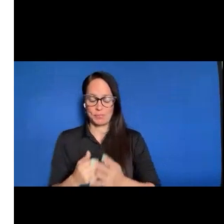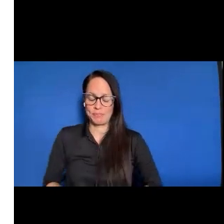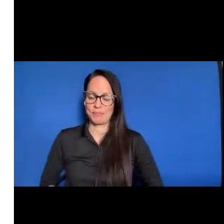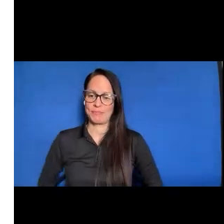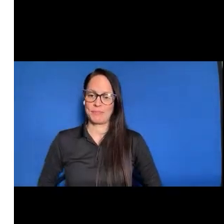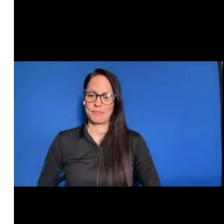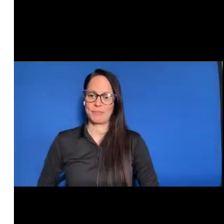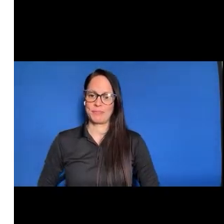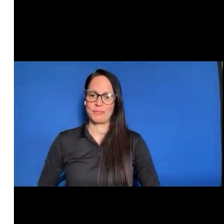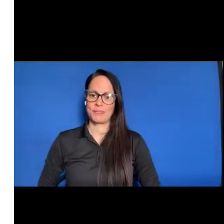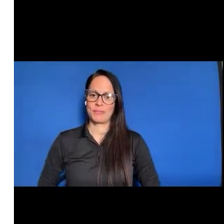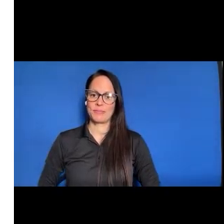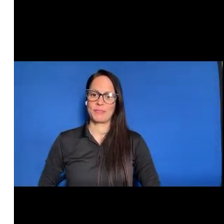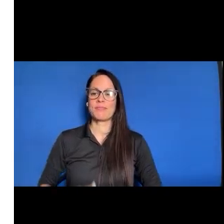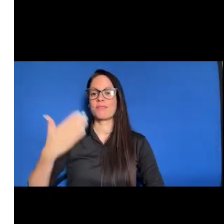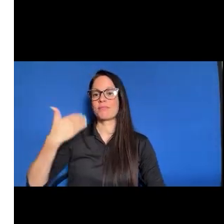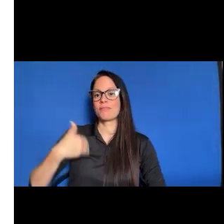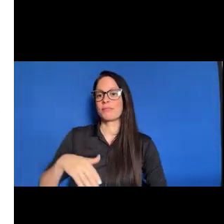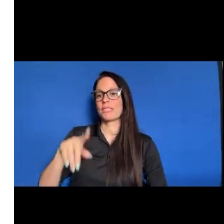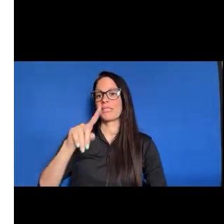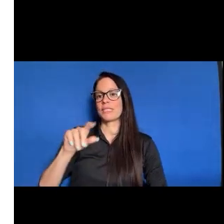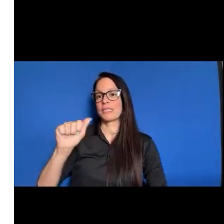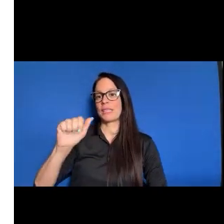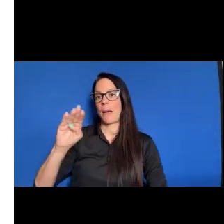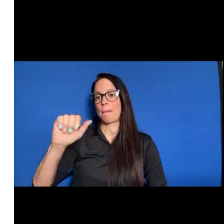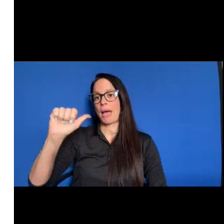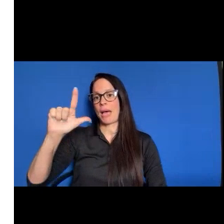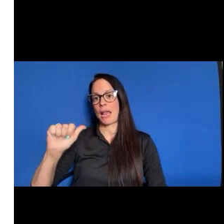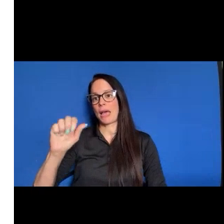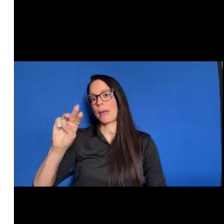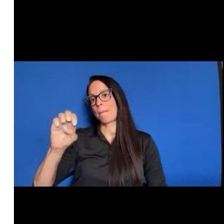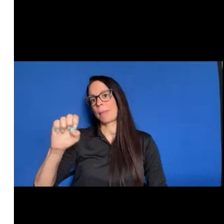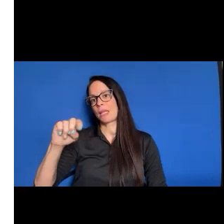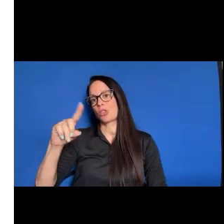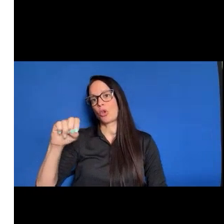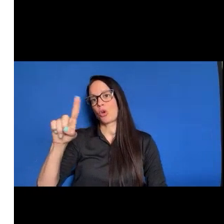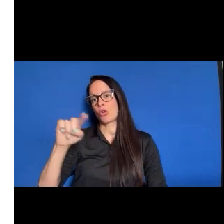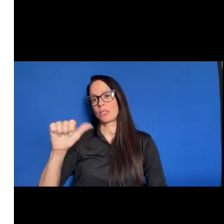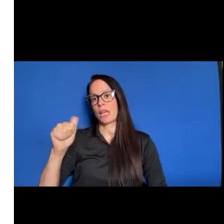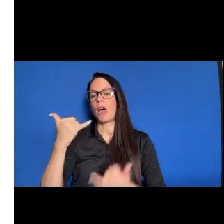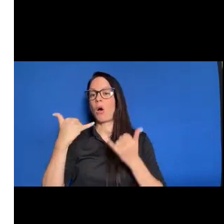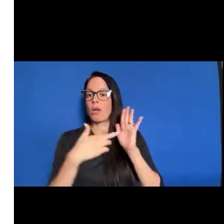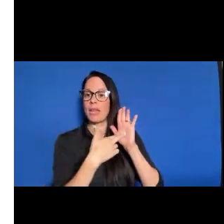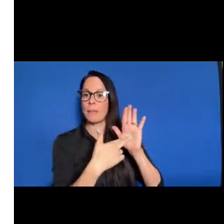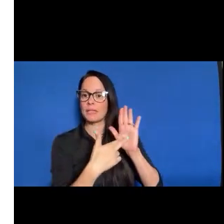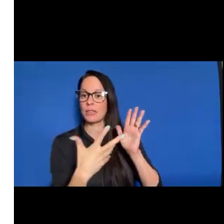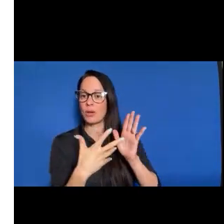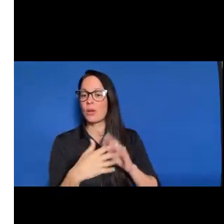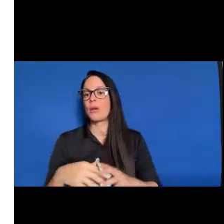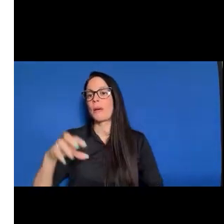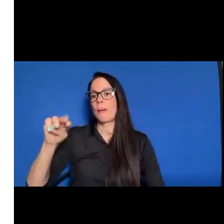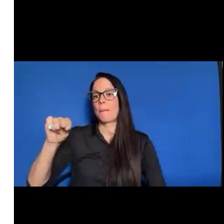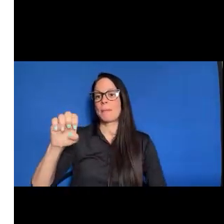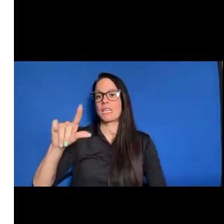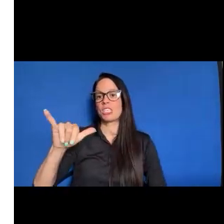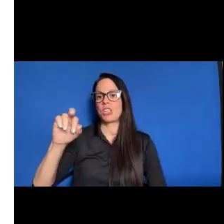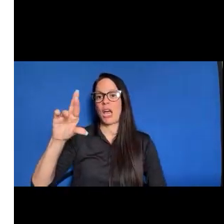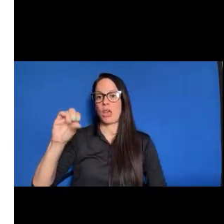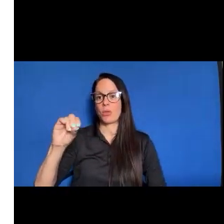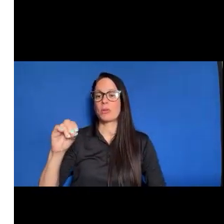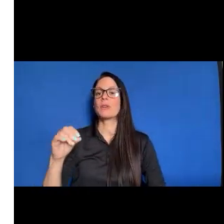Soy el doctor Eduardo Zavala Mendoza y en la mañana de hoy estoy en representación del doctor Carlos Mellado. No obstante, la licenciada Pirina Ortiz Cortés